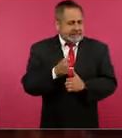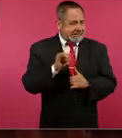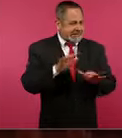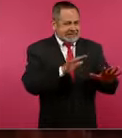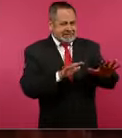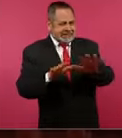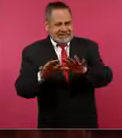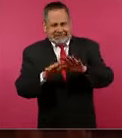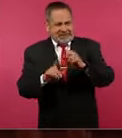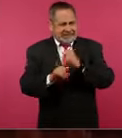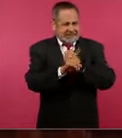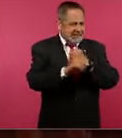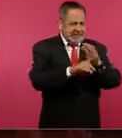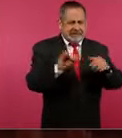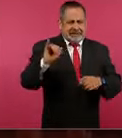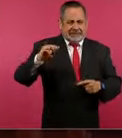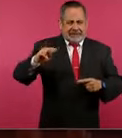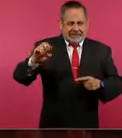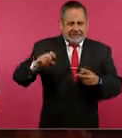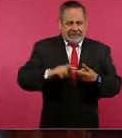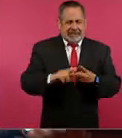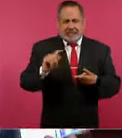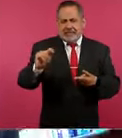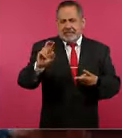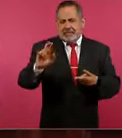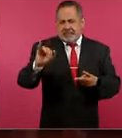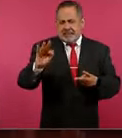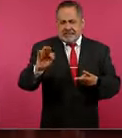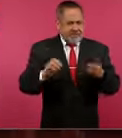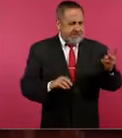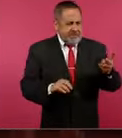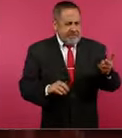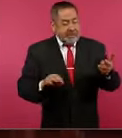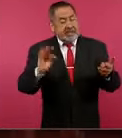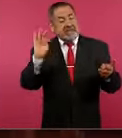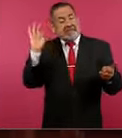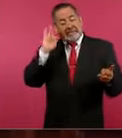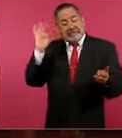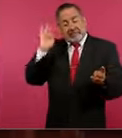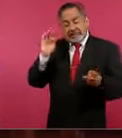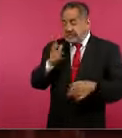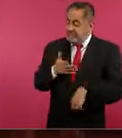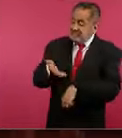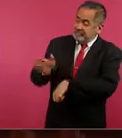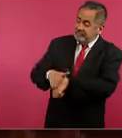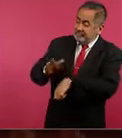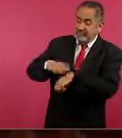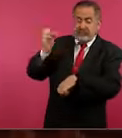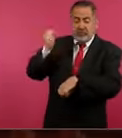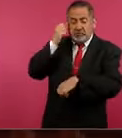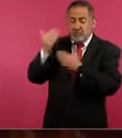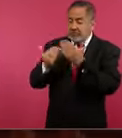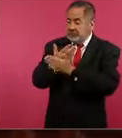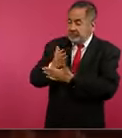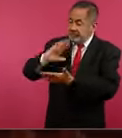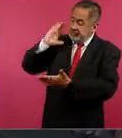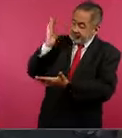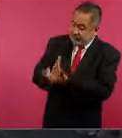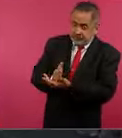viendo que está funcionando el INE y el TRIFE, ¿pudiera haber la posibilidad de que le dijeran no haga la mañanera, usted la dejaría de